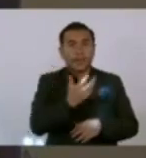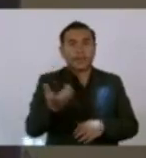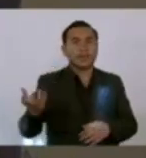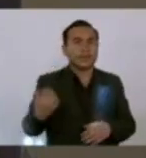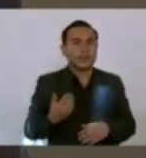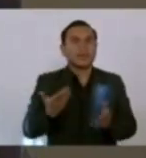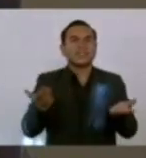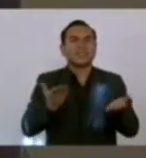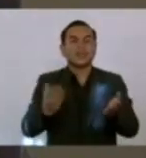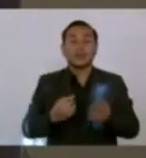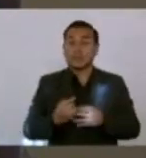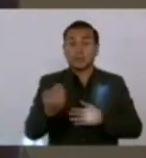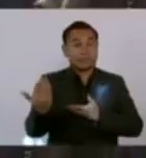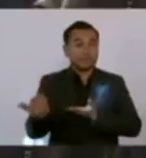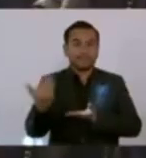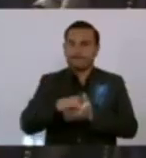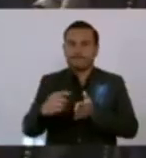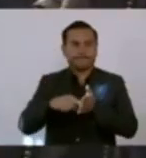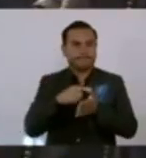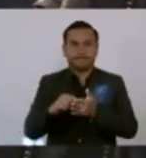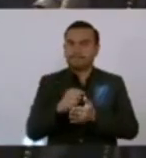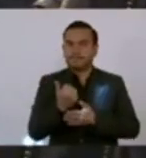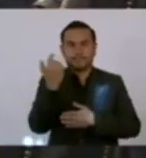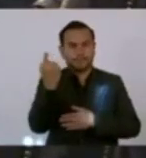diplomático al territorio salvadoreño.